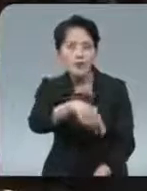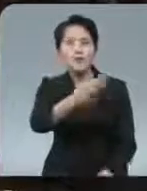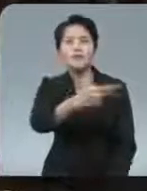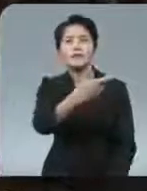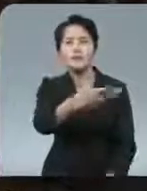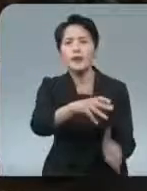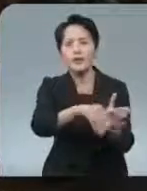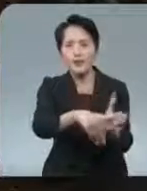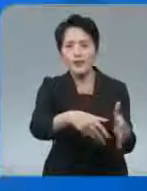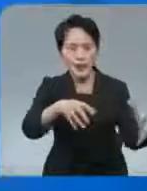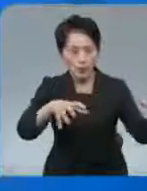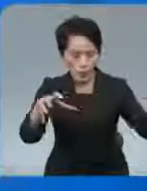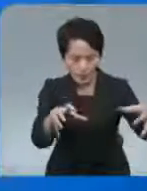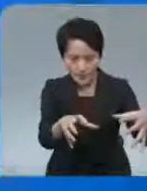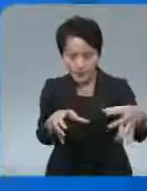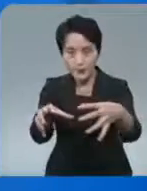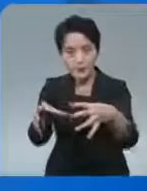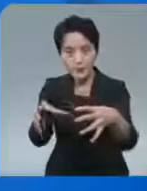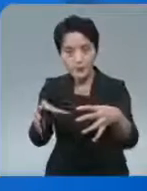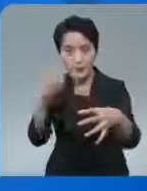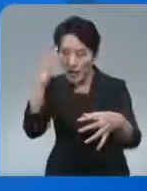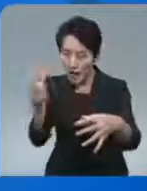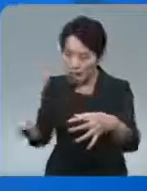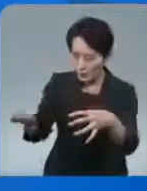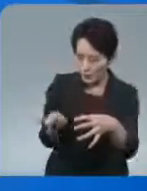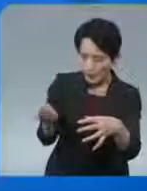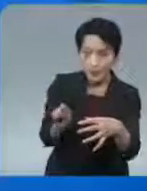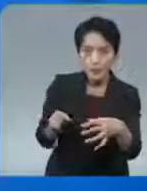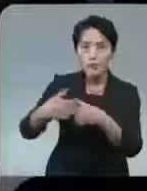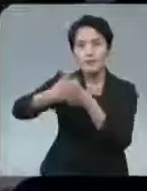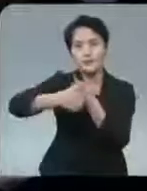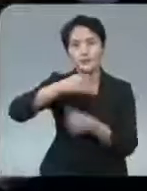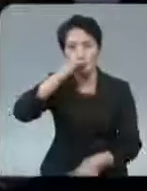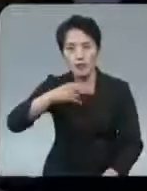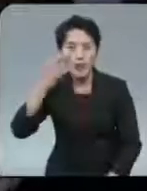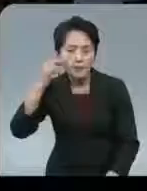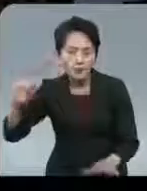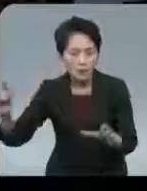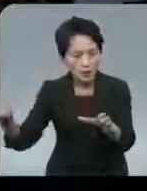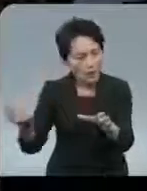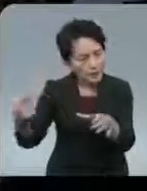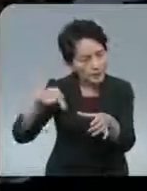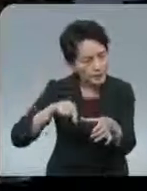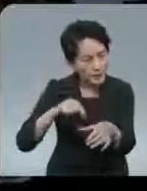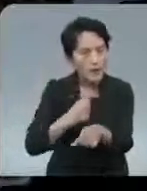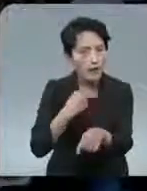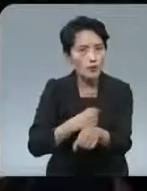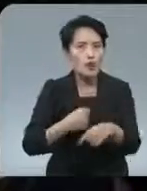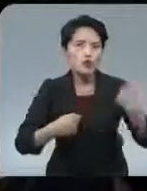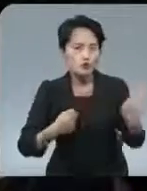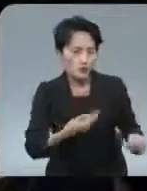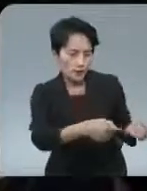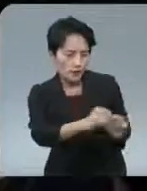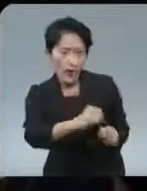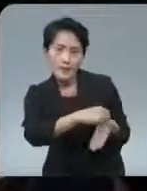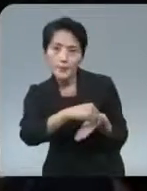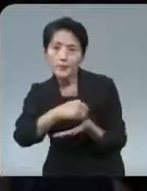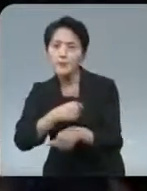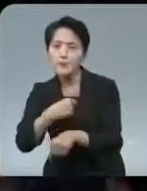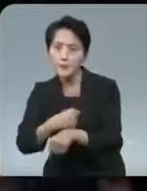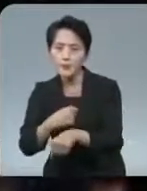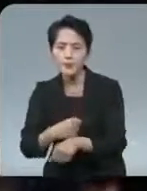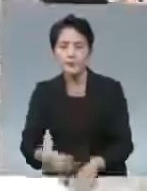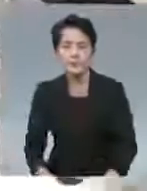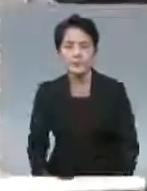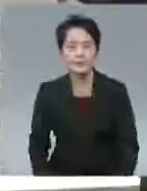con el previsto retorno de eeuu después de casi tres años y la solicitud de adhesión de china presentada en septiembre el vice